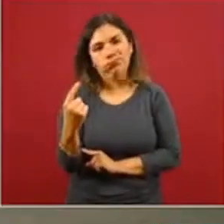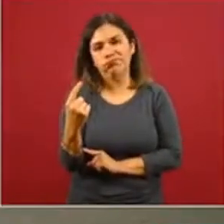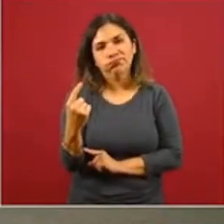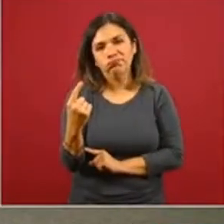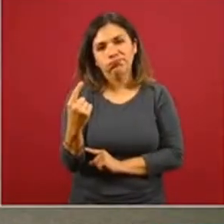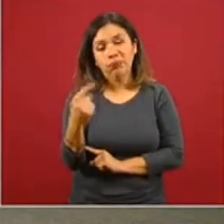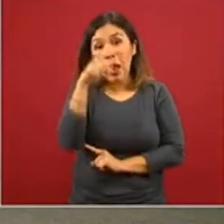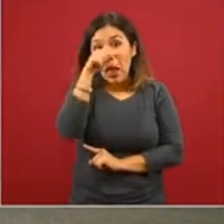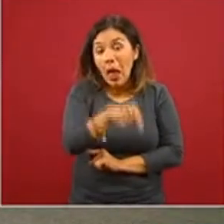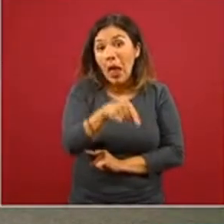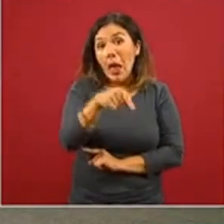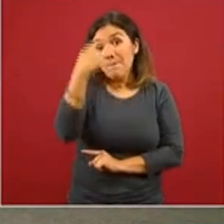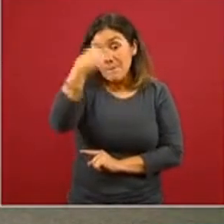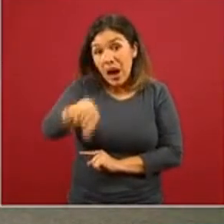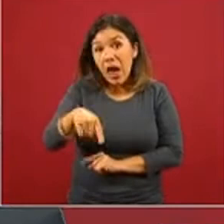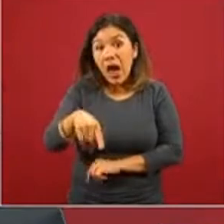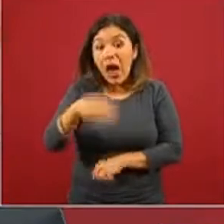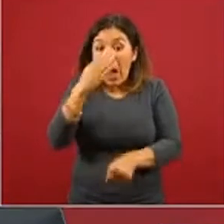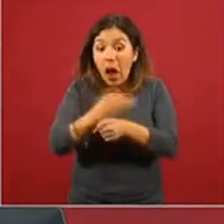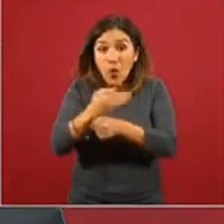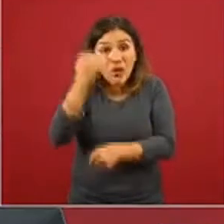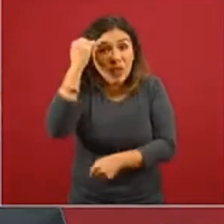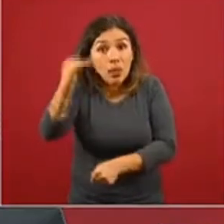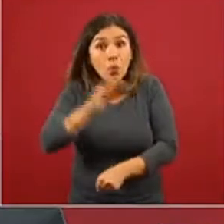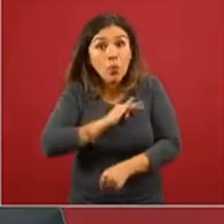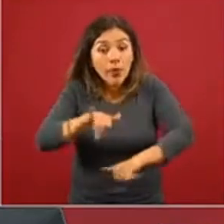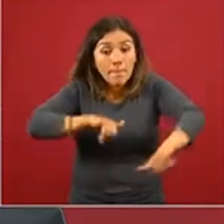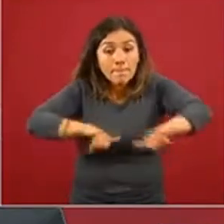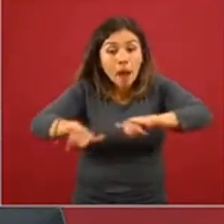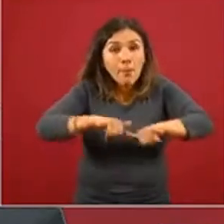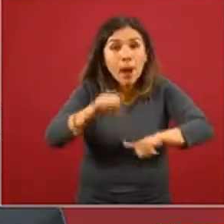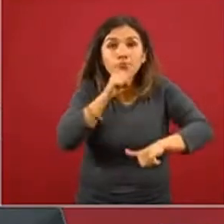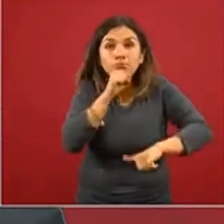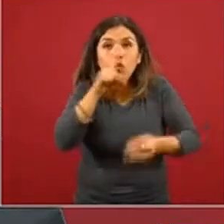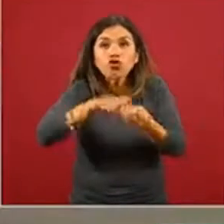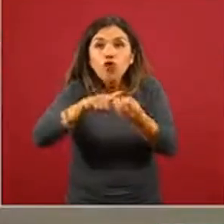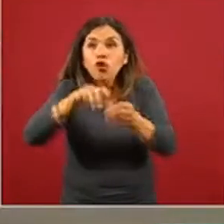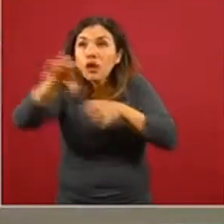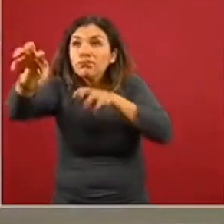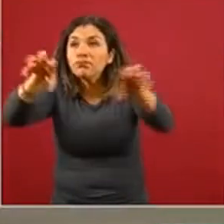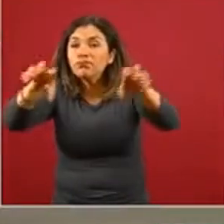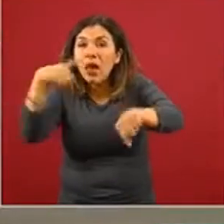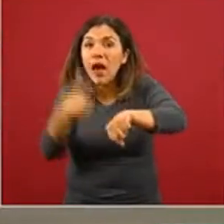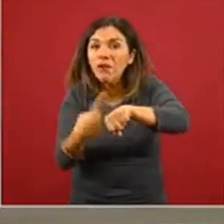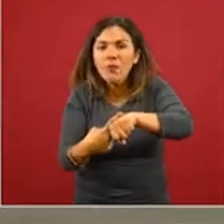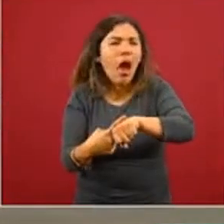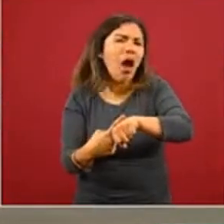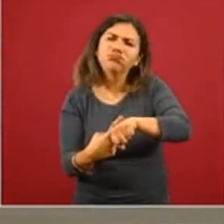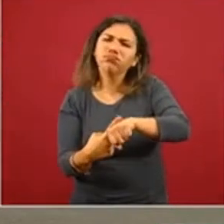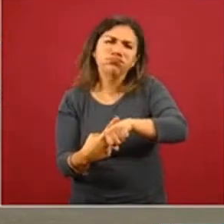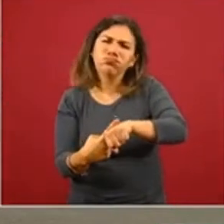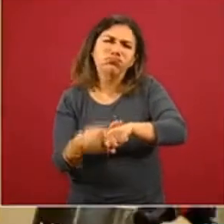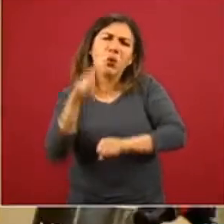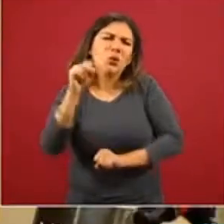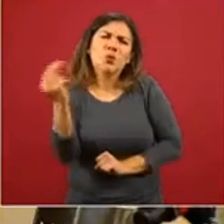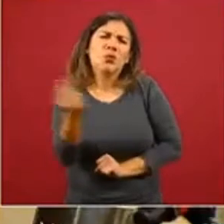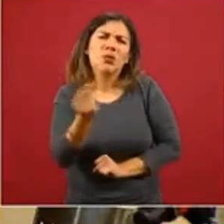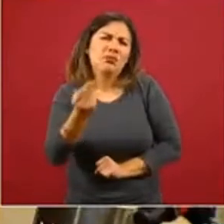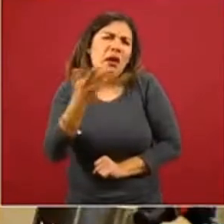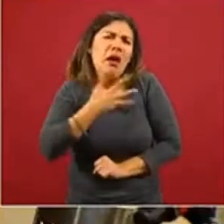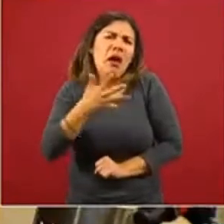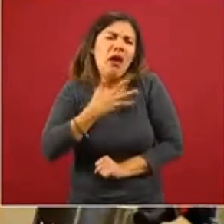para que en tiempo real uno pueda mapear por dónde va la enfermedad, no necesitamos una encuesta para eso,